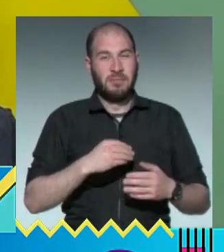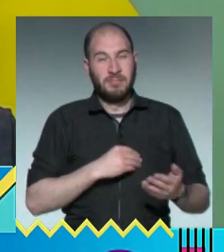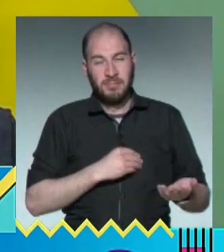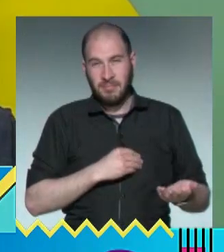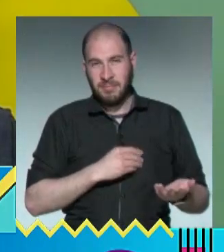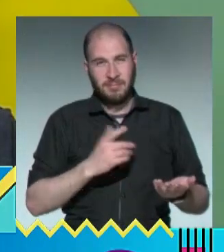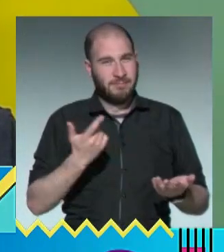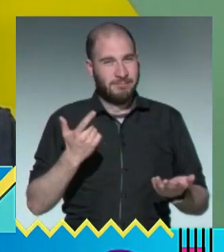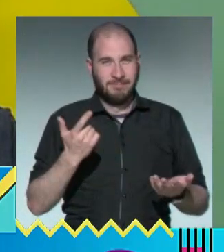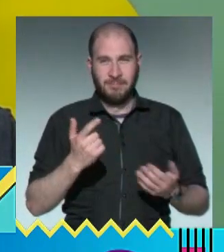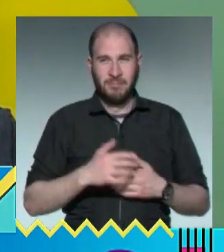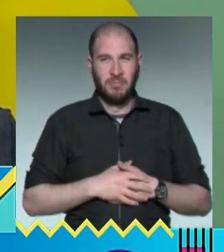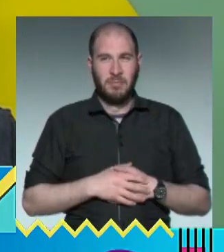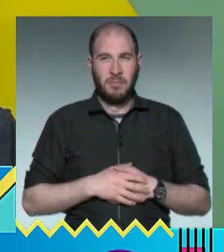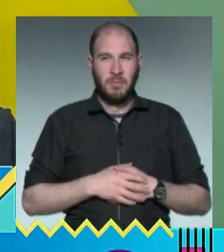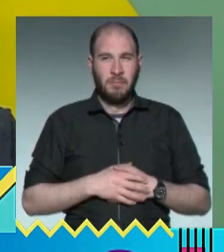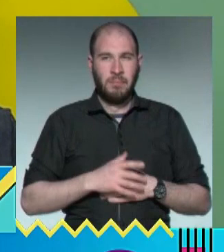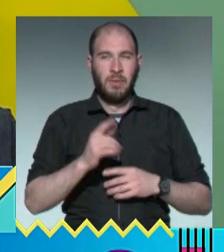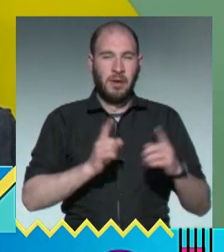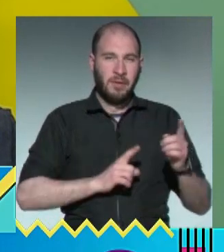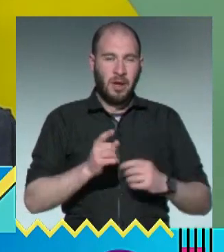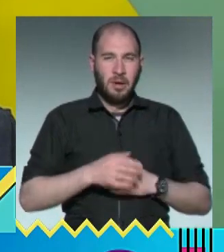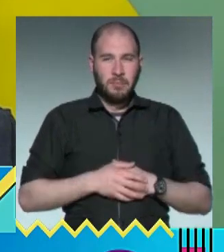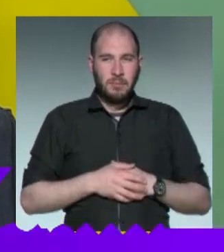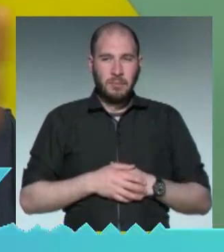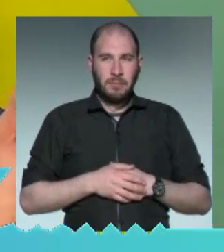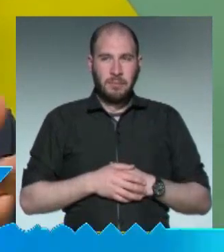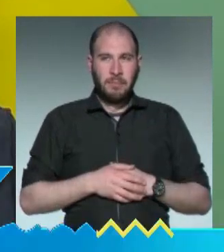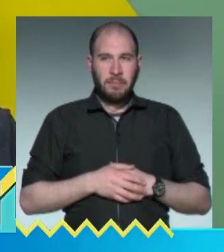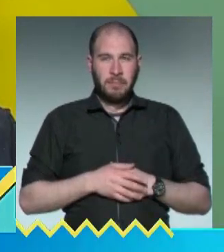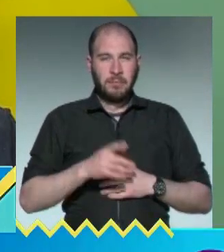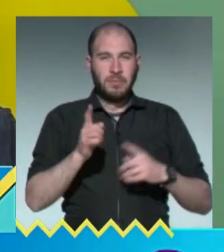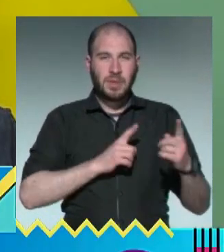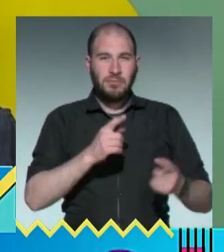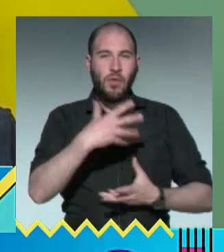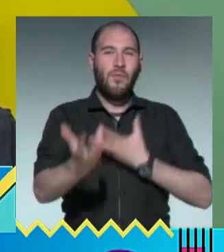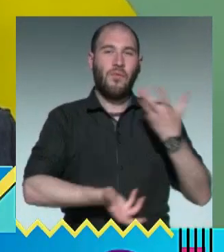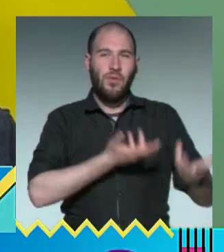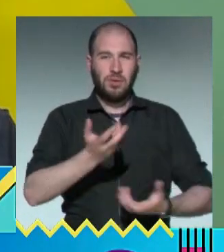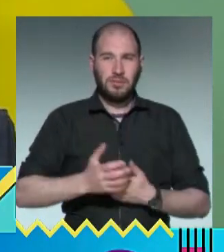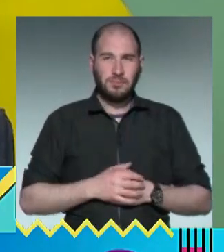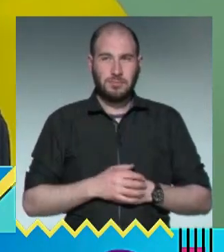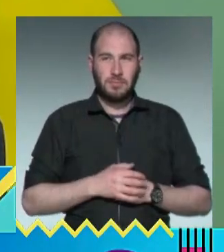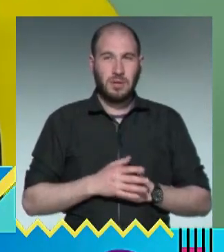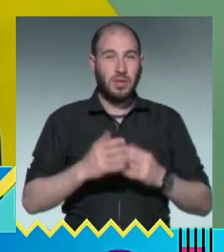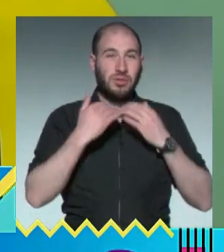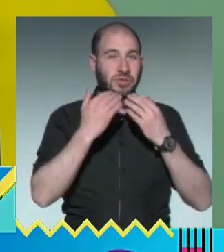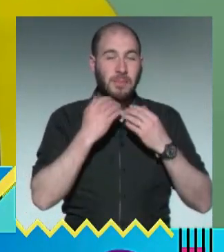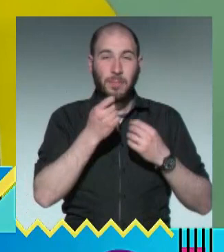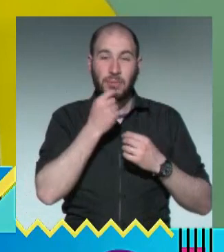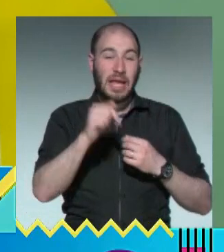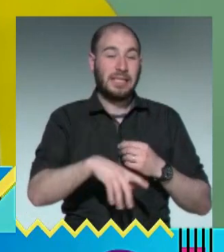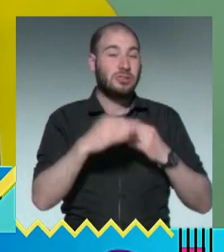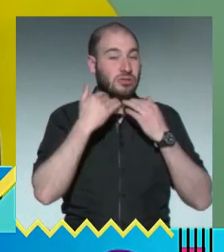Lamentablemente no. Por ahí se desatan incendios, ¿sí? No sabemos el caso de